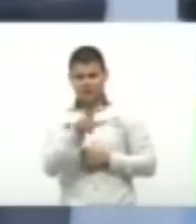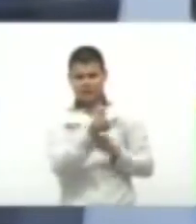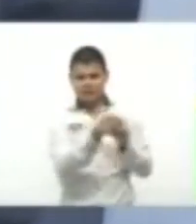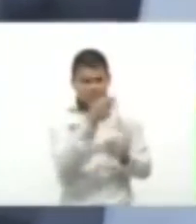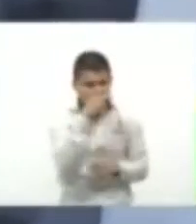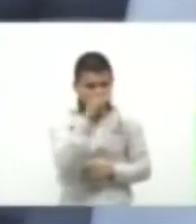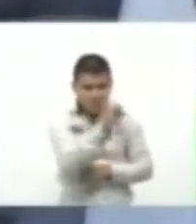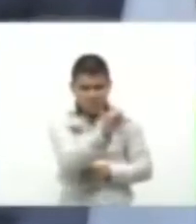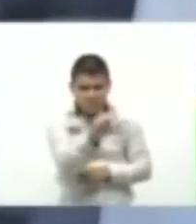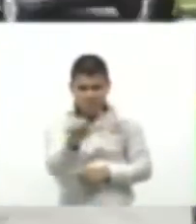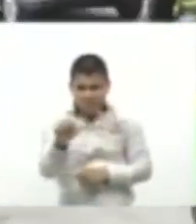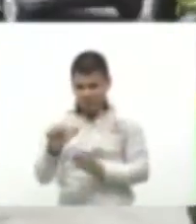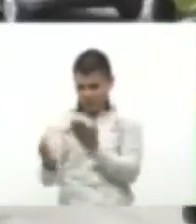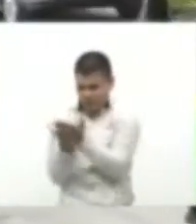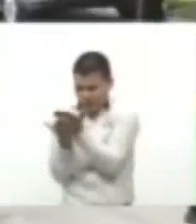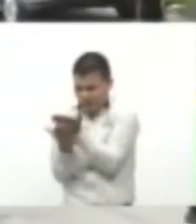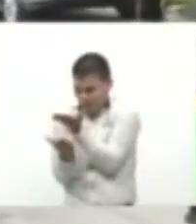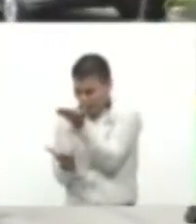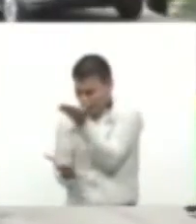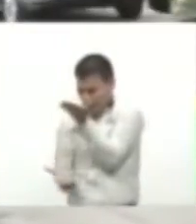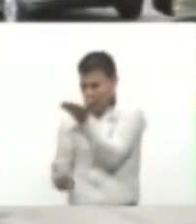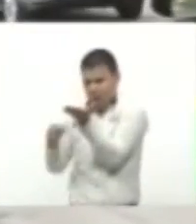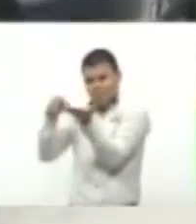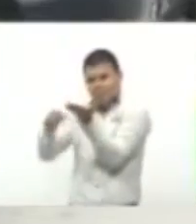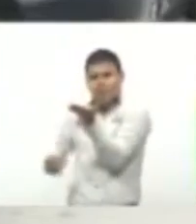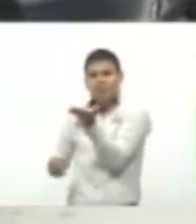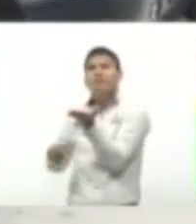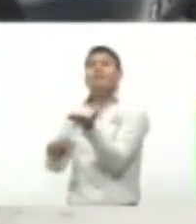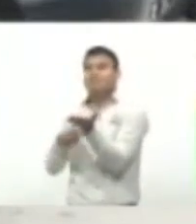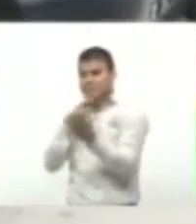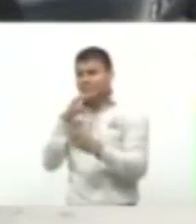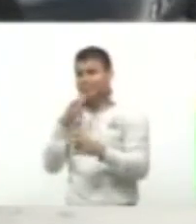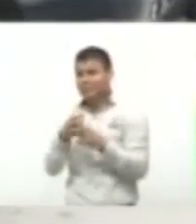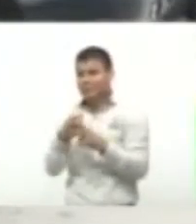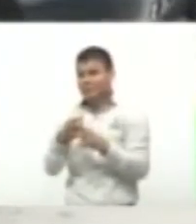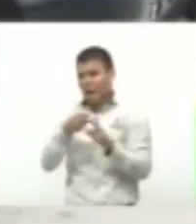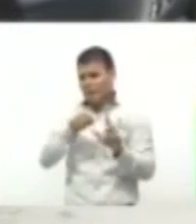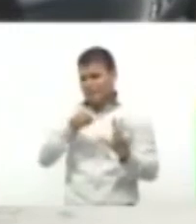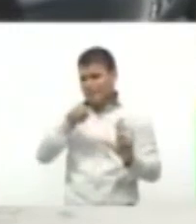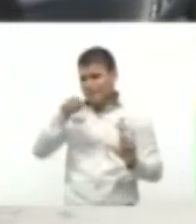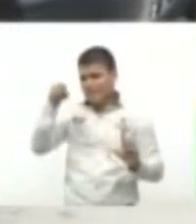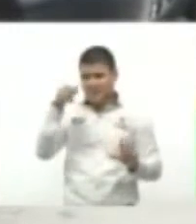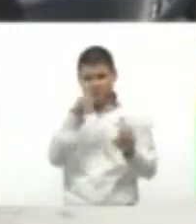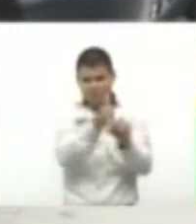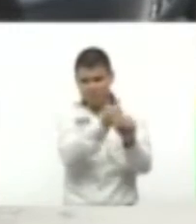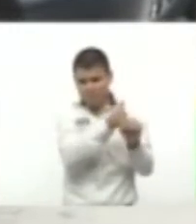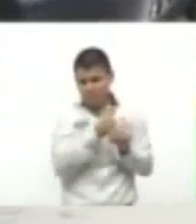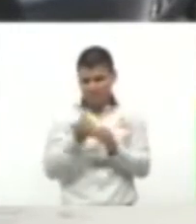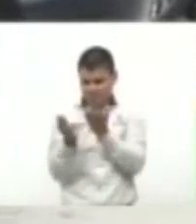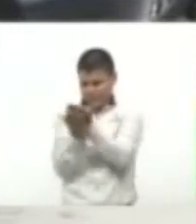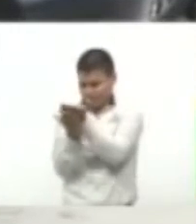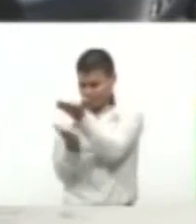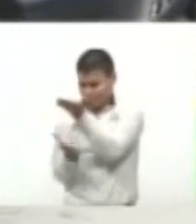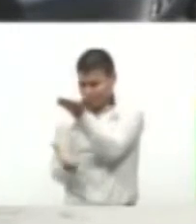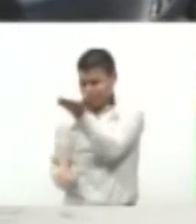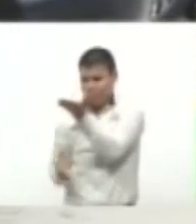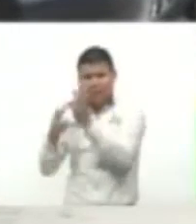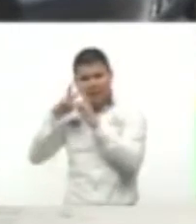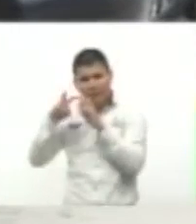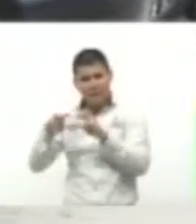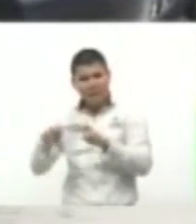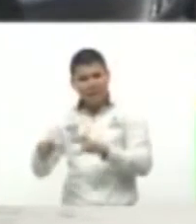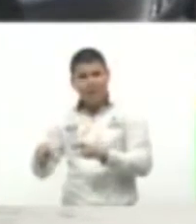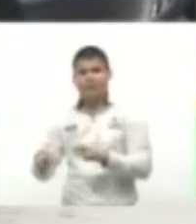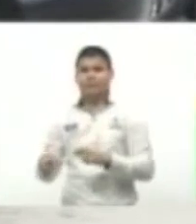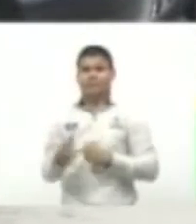menores. 786 casos fueron contra niñas y 81 se registraron en niños. En la mayoría de las investigaciones, los